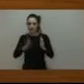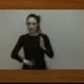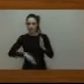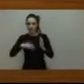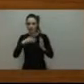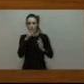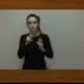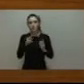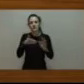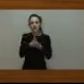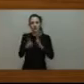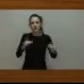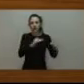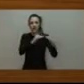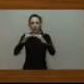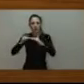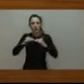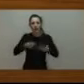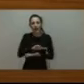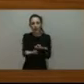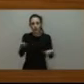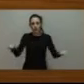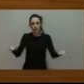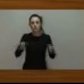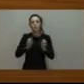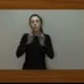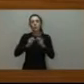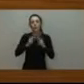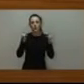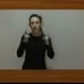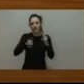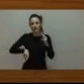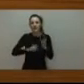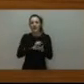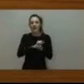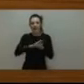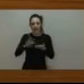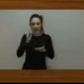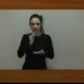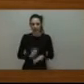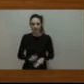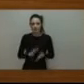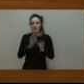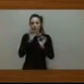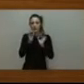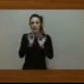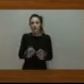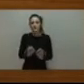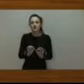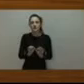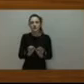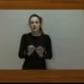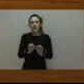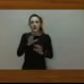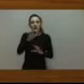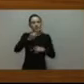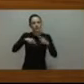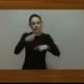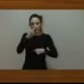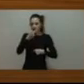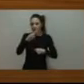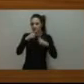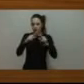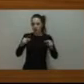que sea universal, pública y gratuita. Y que ello lo elijan libremente las familias asturianas.